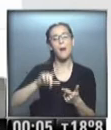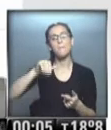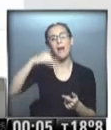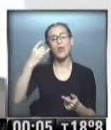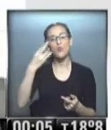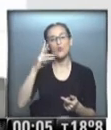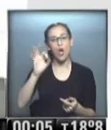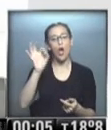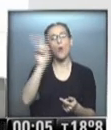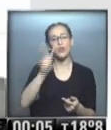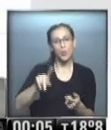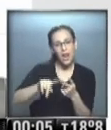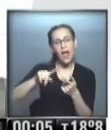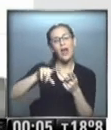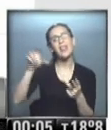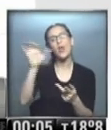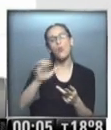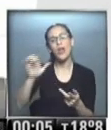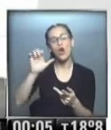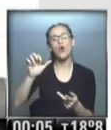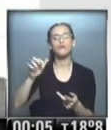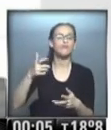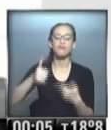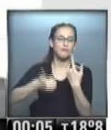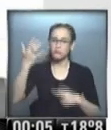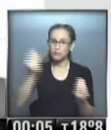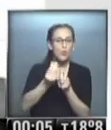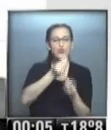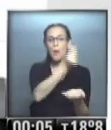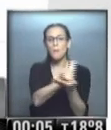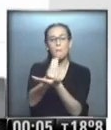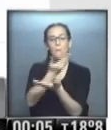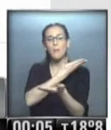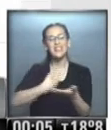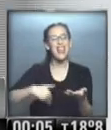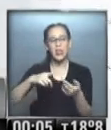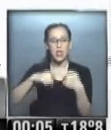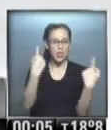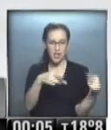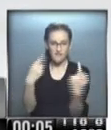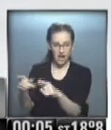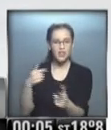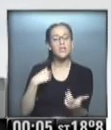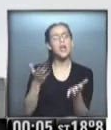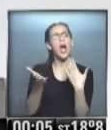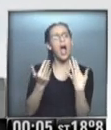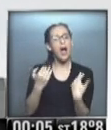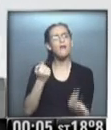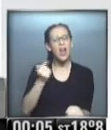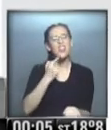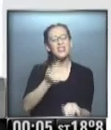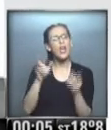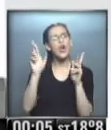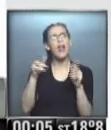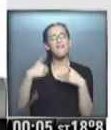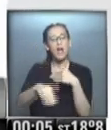de Ecuador, Rafael Correa, de Colombia, Juan Manuel Santos y de Bolivia, Evo Morales, se sumaron a los deseos de pronta